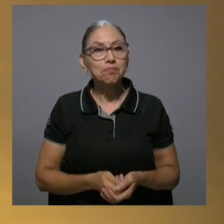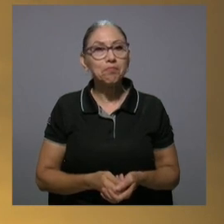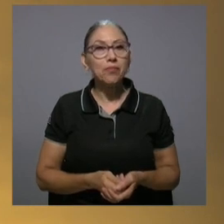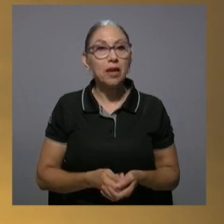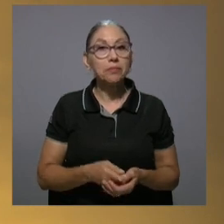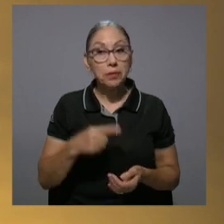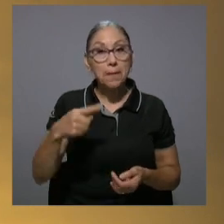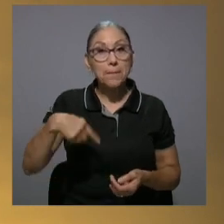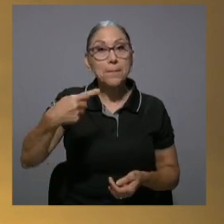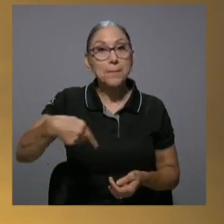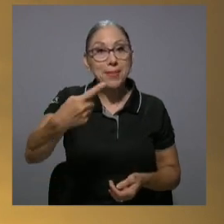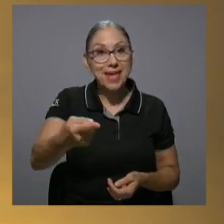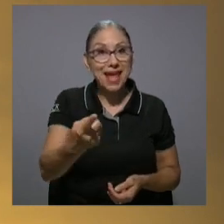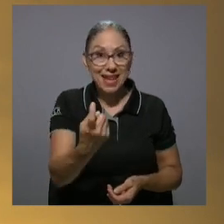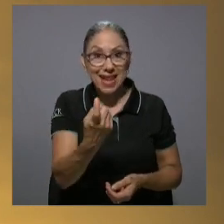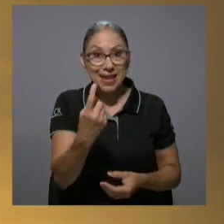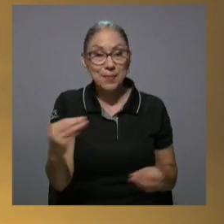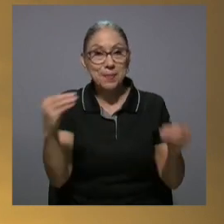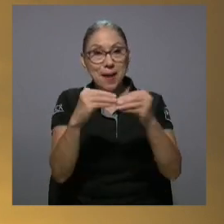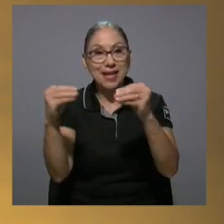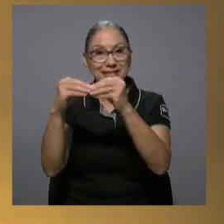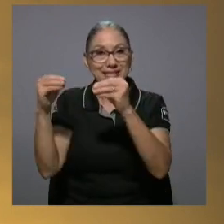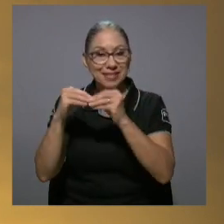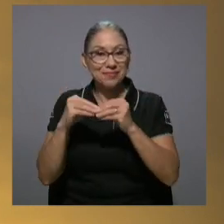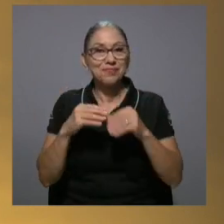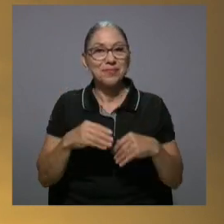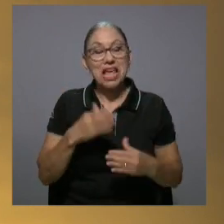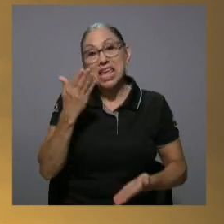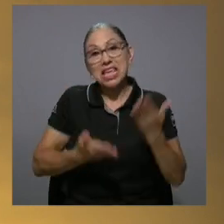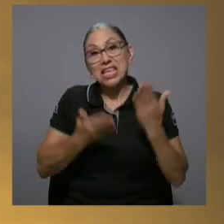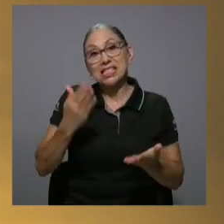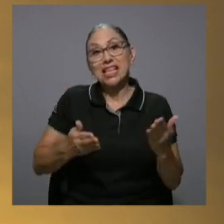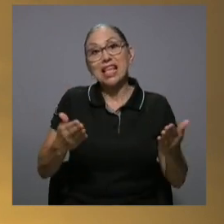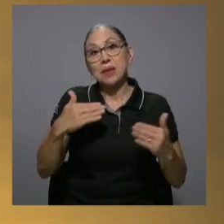vienen más, y quizá más adelante en el año